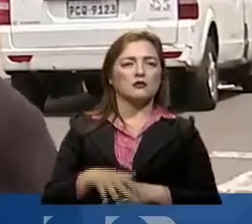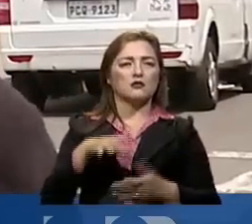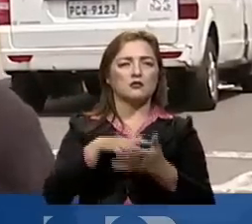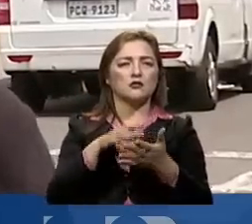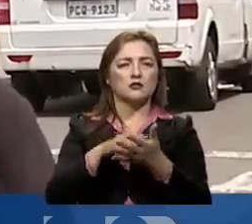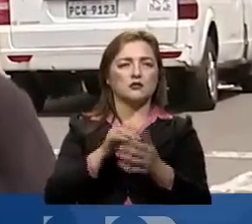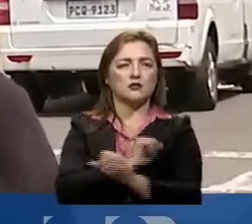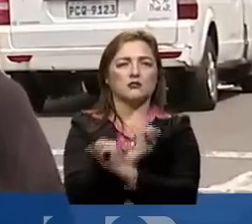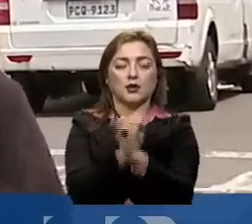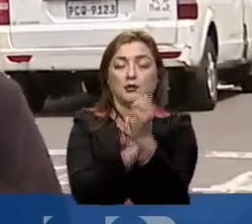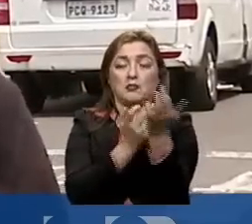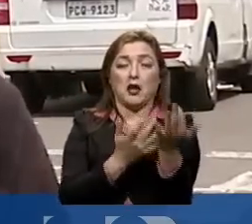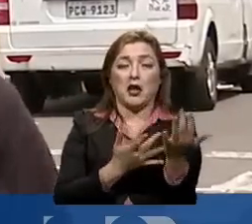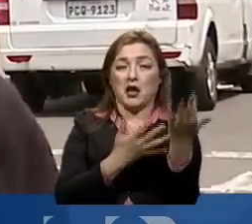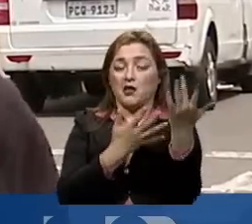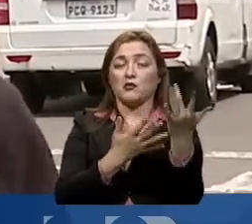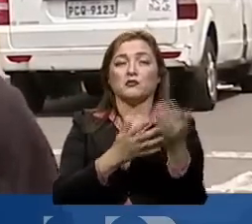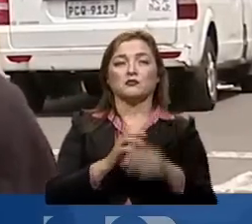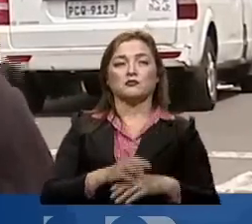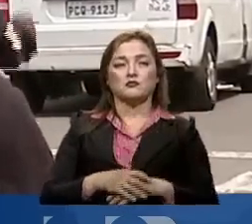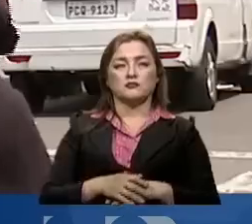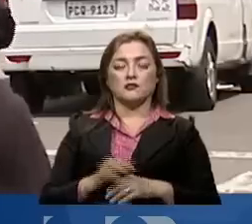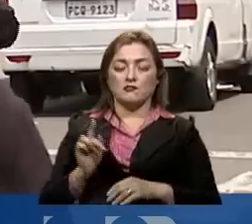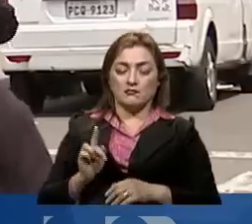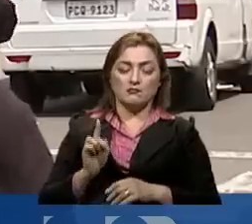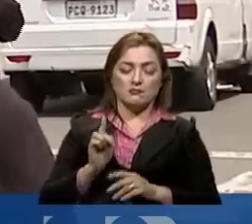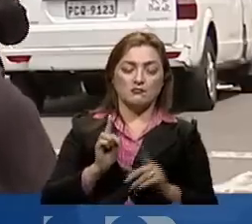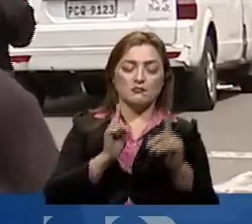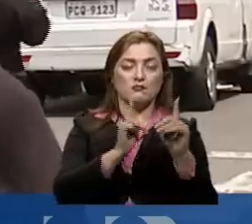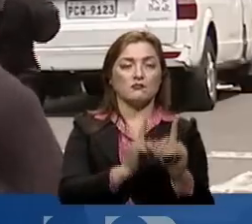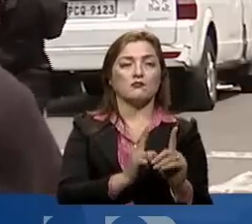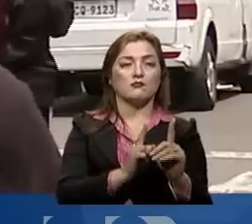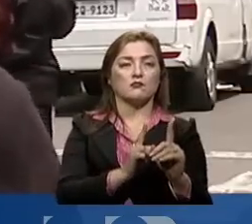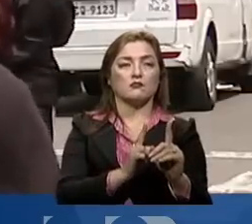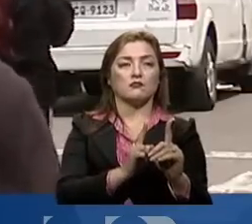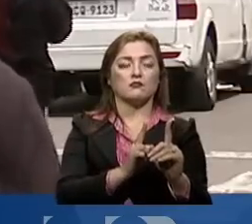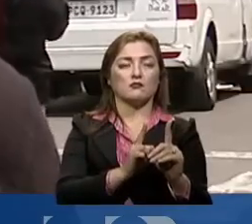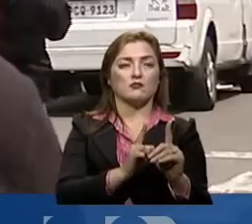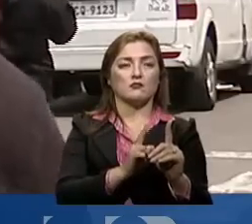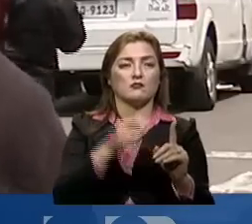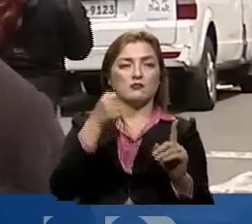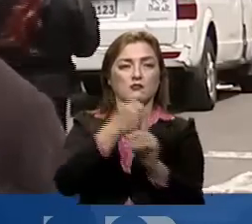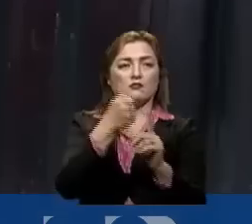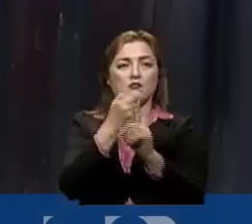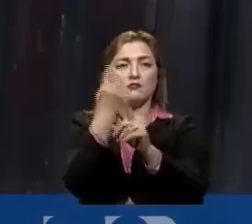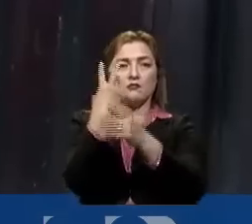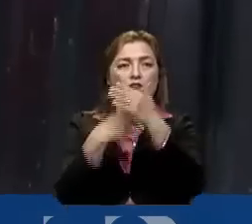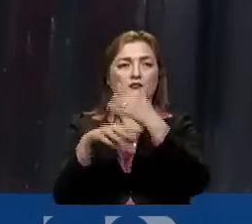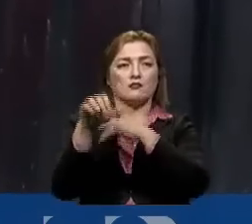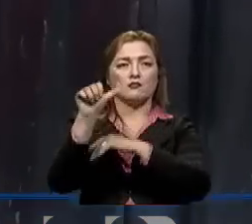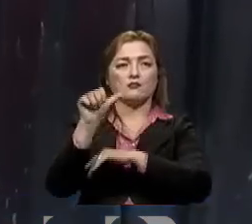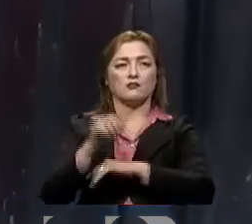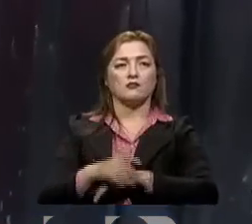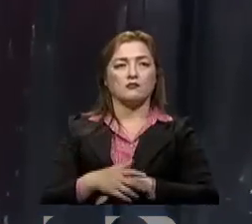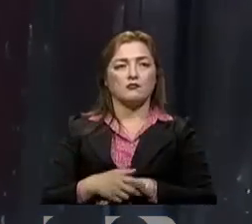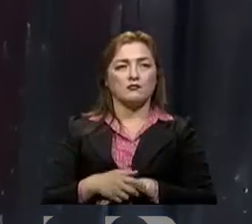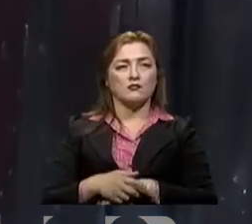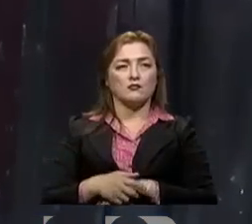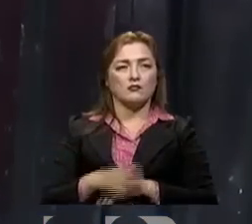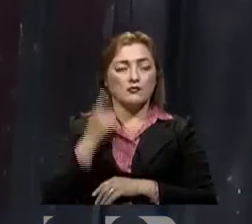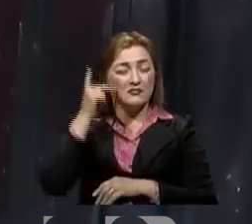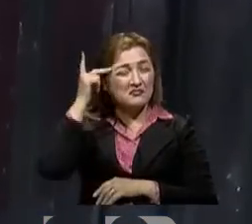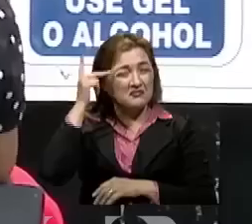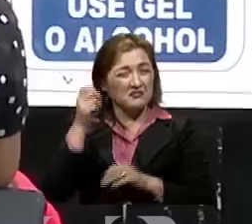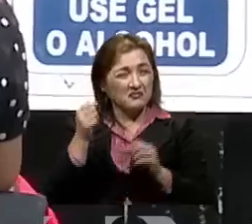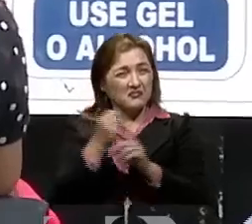le ha esperado aquí y le ha, justo en esa esquina de ahí, le ha cogido y le ha pegado a mi hija. Los padres temen que los niveles